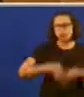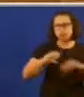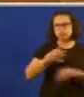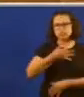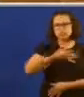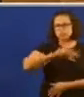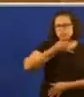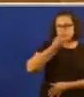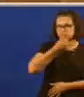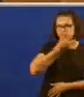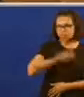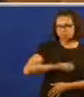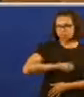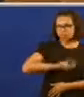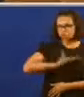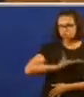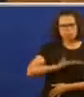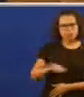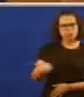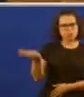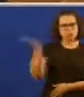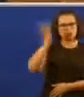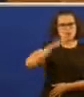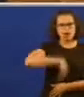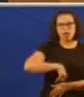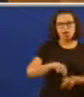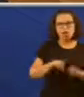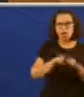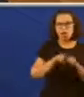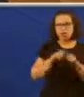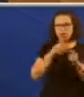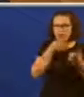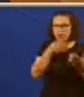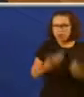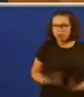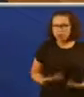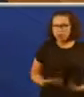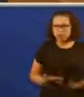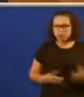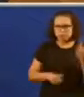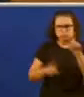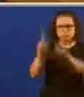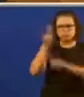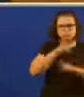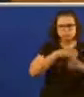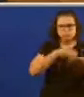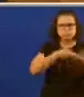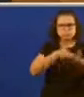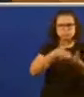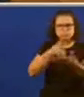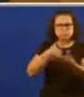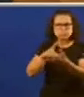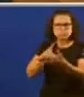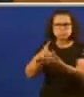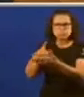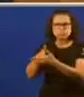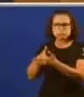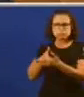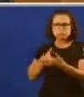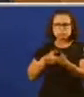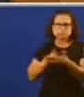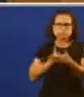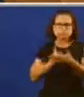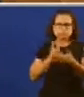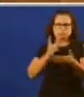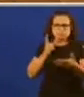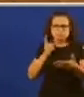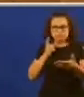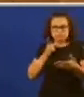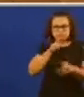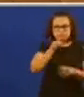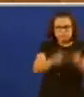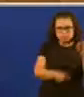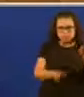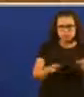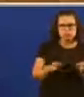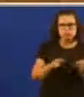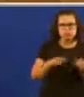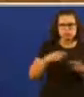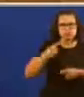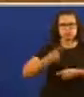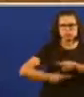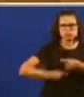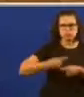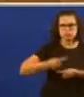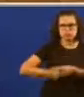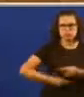corazón, alonxado das dificultades que pode creerme que son moitas que forman parte do día a día de miles de galegos.